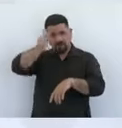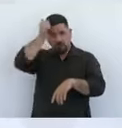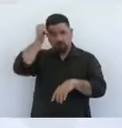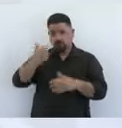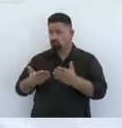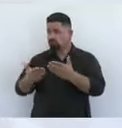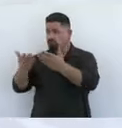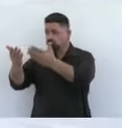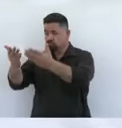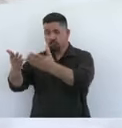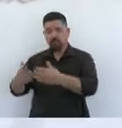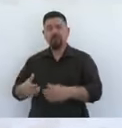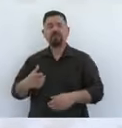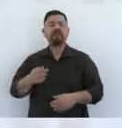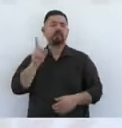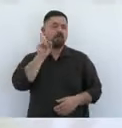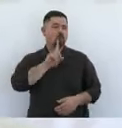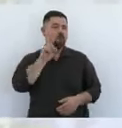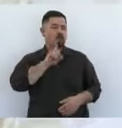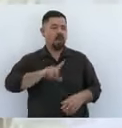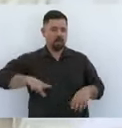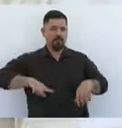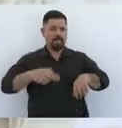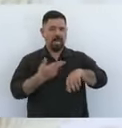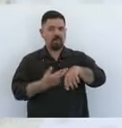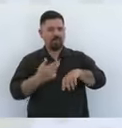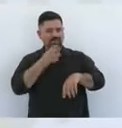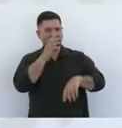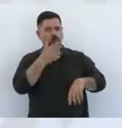a la compañera gobernadora